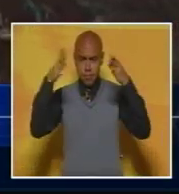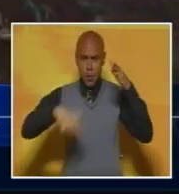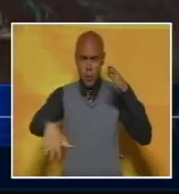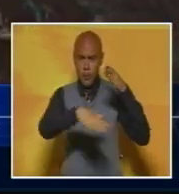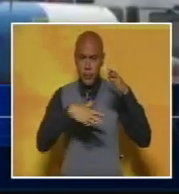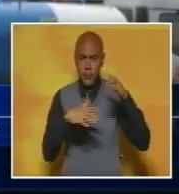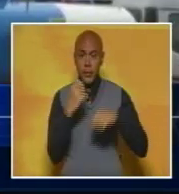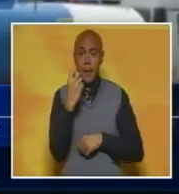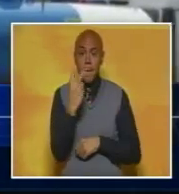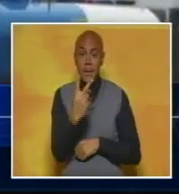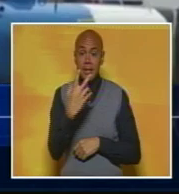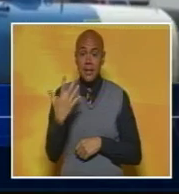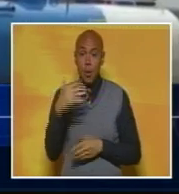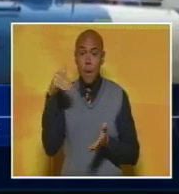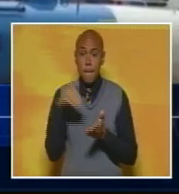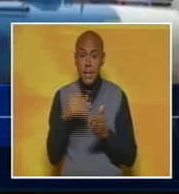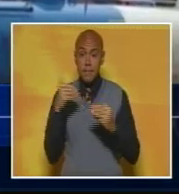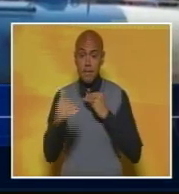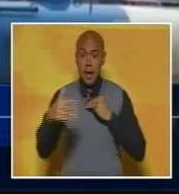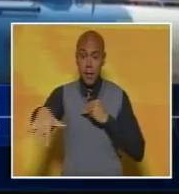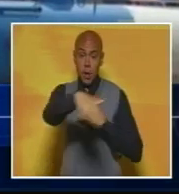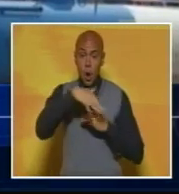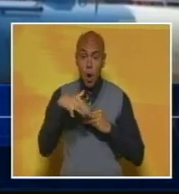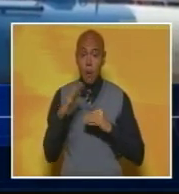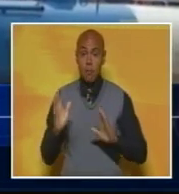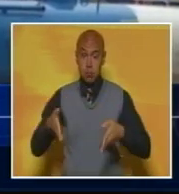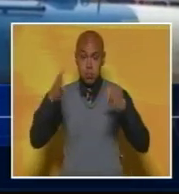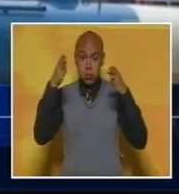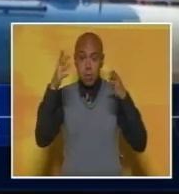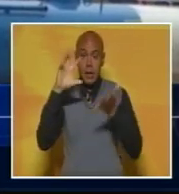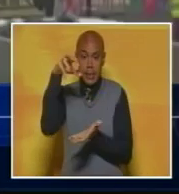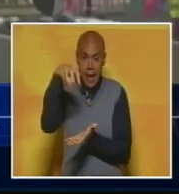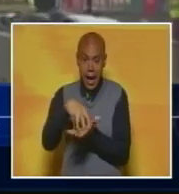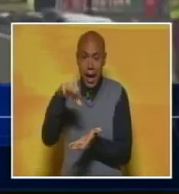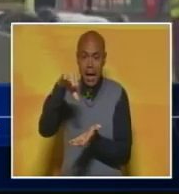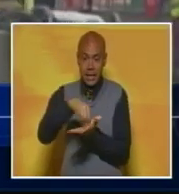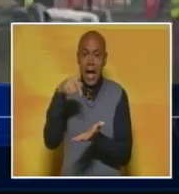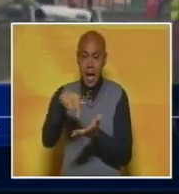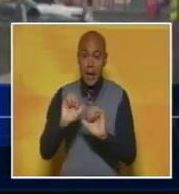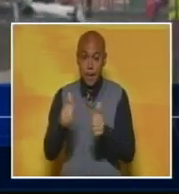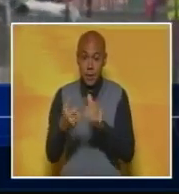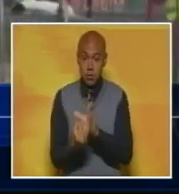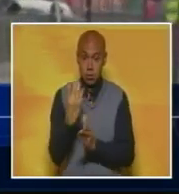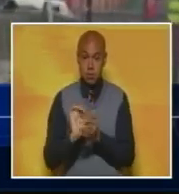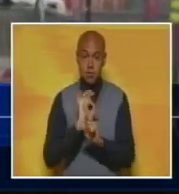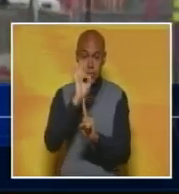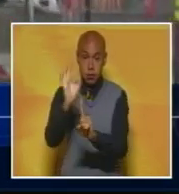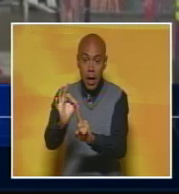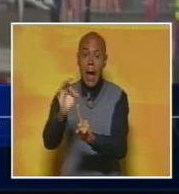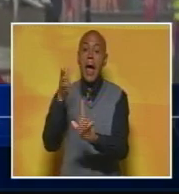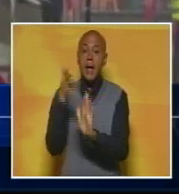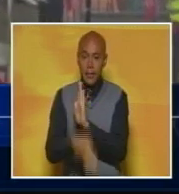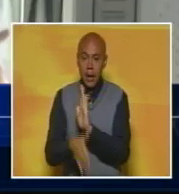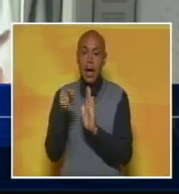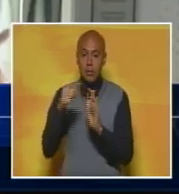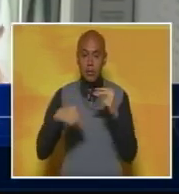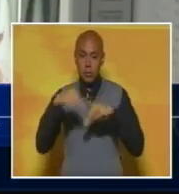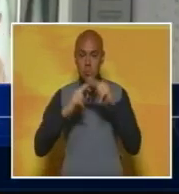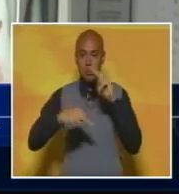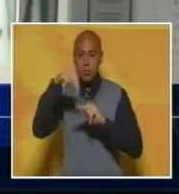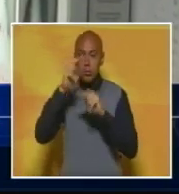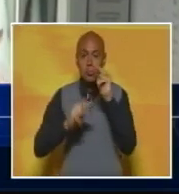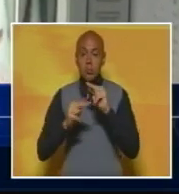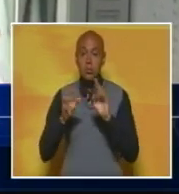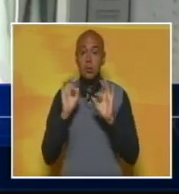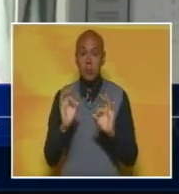de 25.000 metros cuadrados y se ubicará en Wuhan, epicentro del brote. El recinto se construirá con barracones,